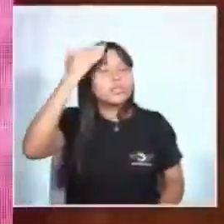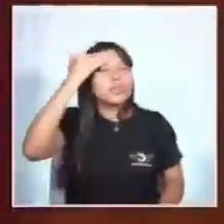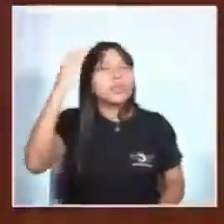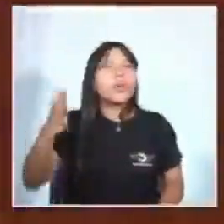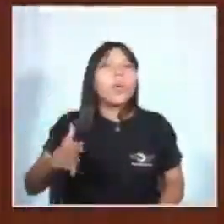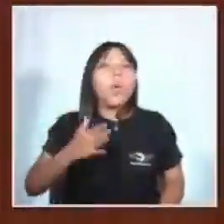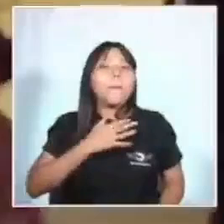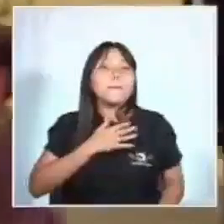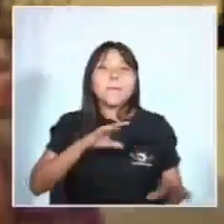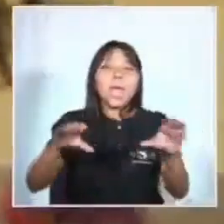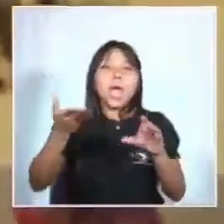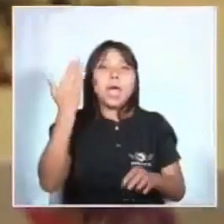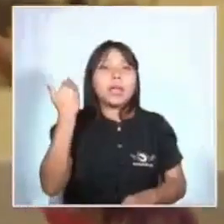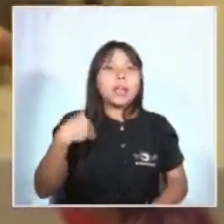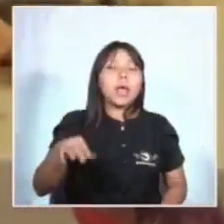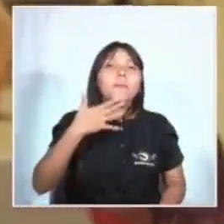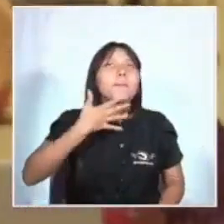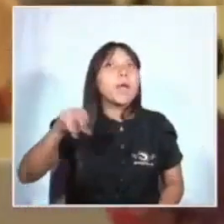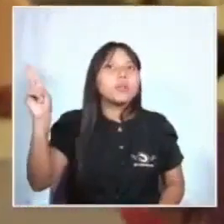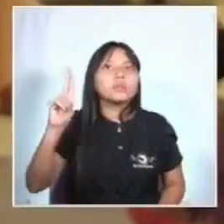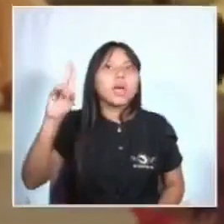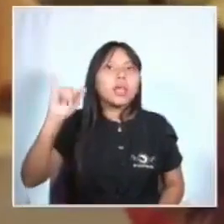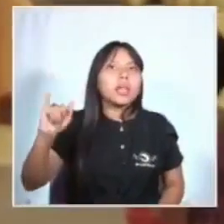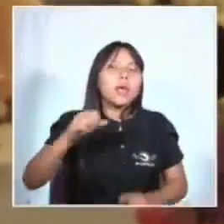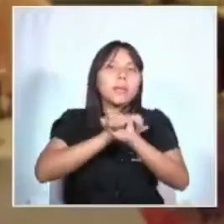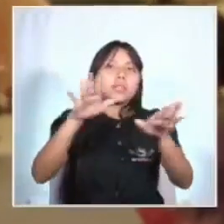mal usar la bendición que me están dando.